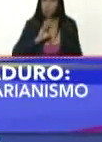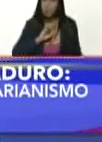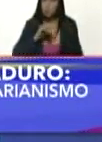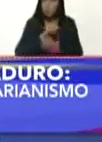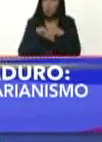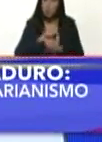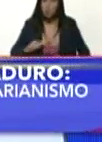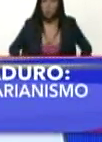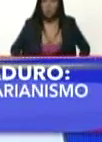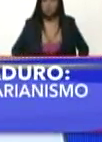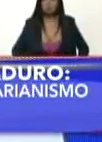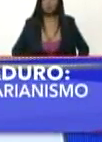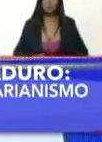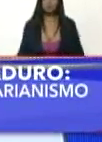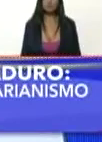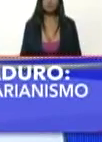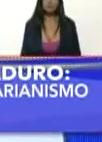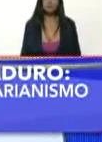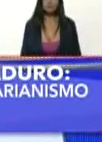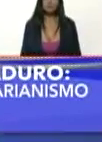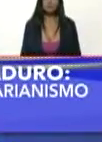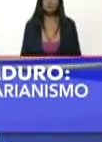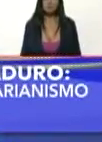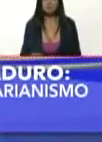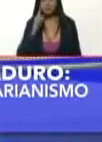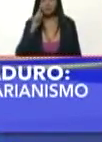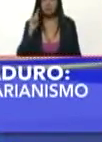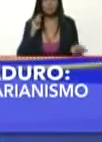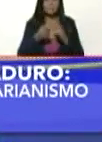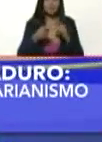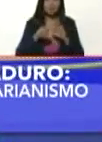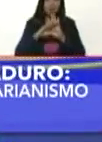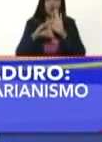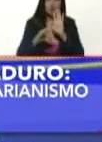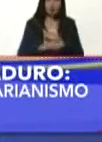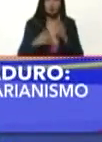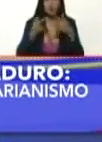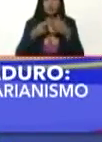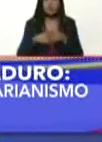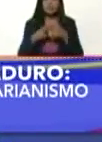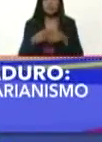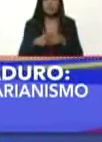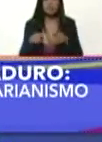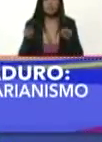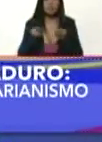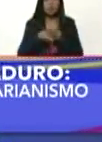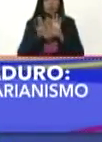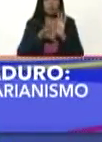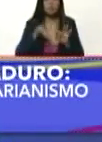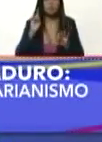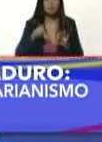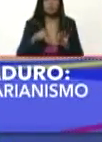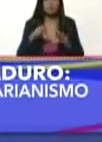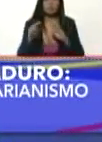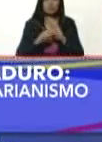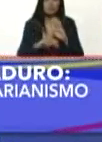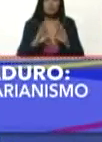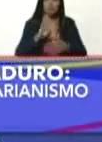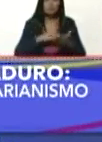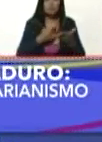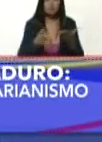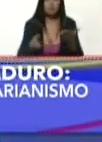Fuerza Armada Nacional Bolivariana, se tienen que traducir en cursos, en talleres, en seminarios, en conferencias, en manuales.